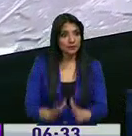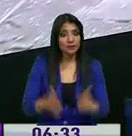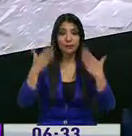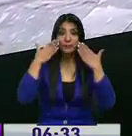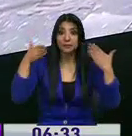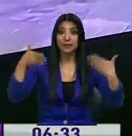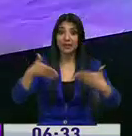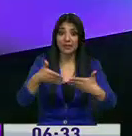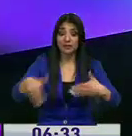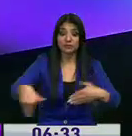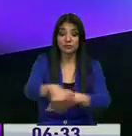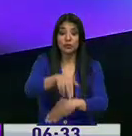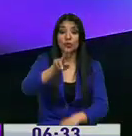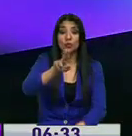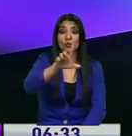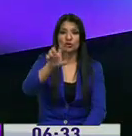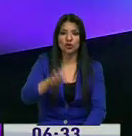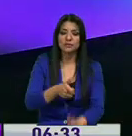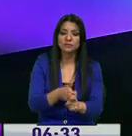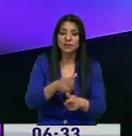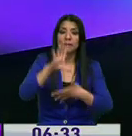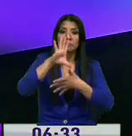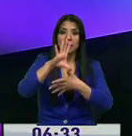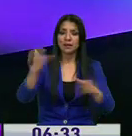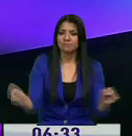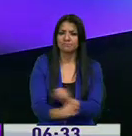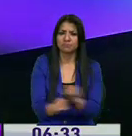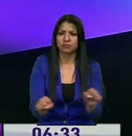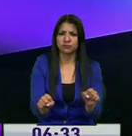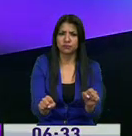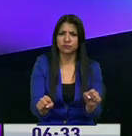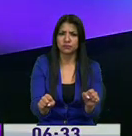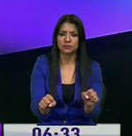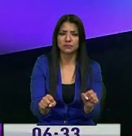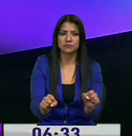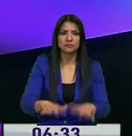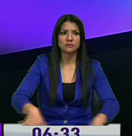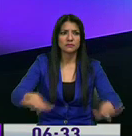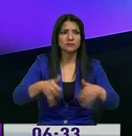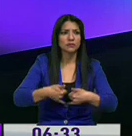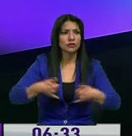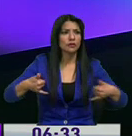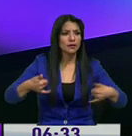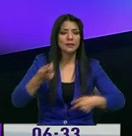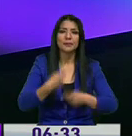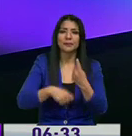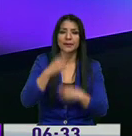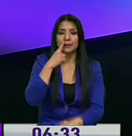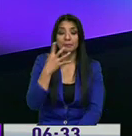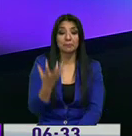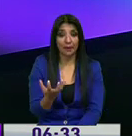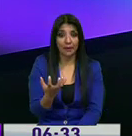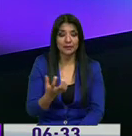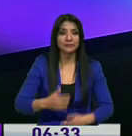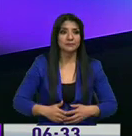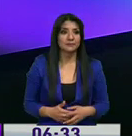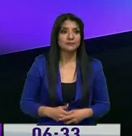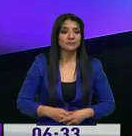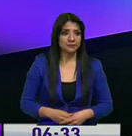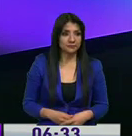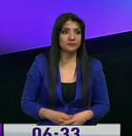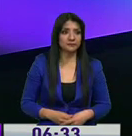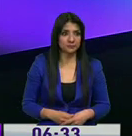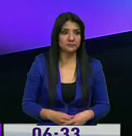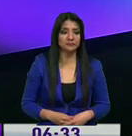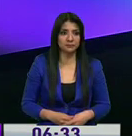jesús y yo a mucha quita del américa pues explotó un sitio de abastecimiento de pan más conocido como panadería y claro